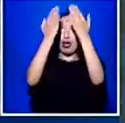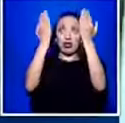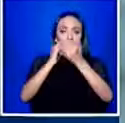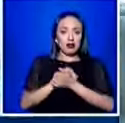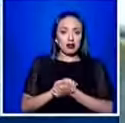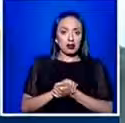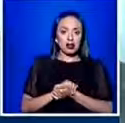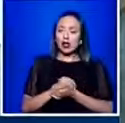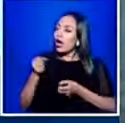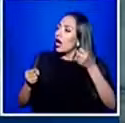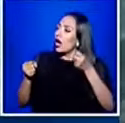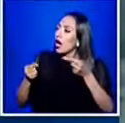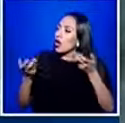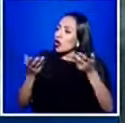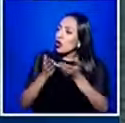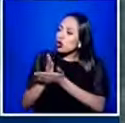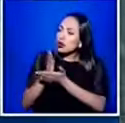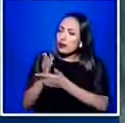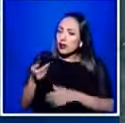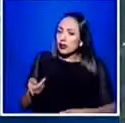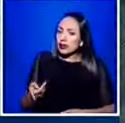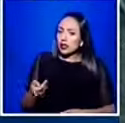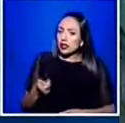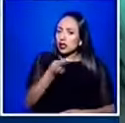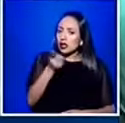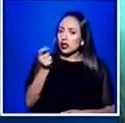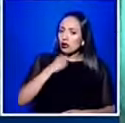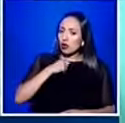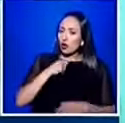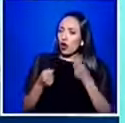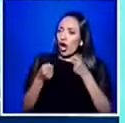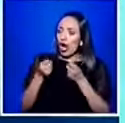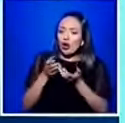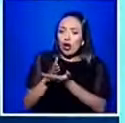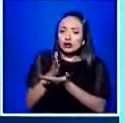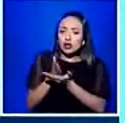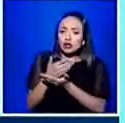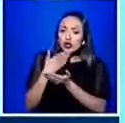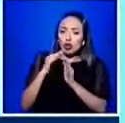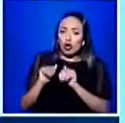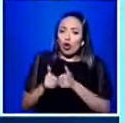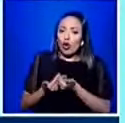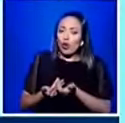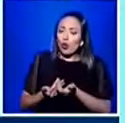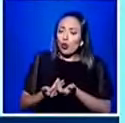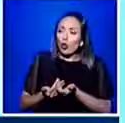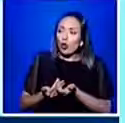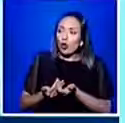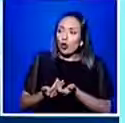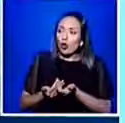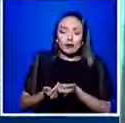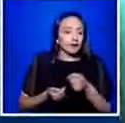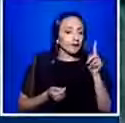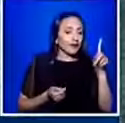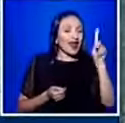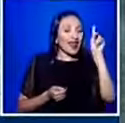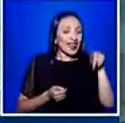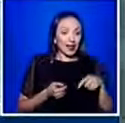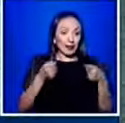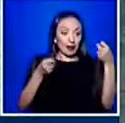vehicular, por dónde se lo hace? Los vecinos que tienen su automóvil, quieren ingresar a su casa, ¿cómo están haciendo? Tienen pues